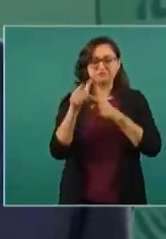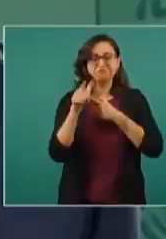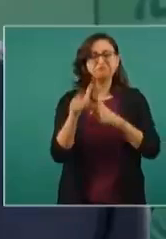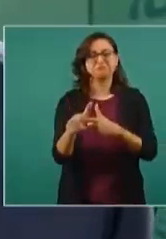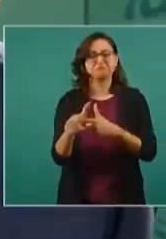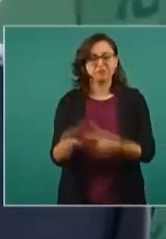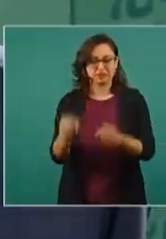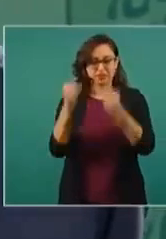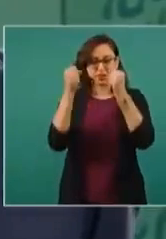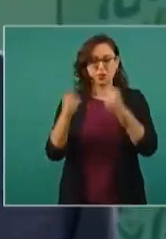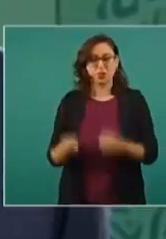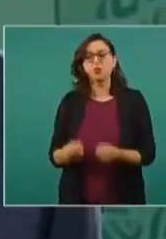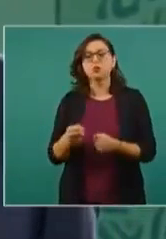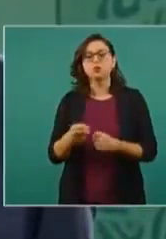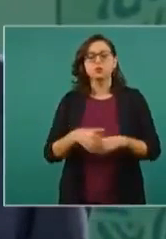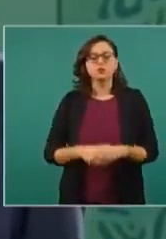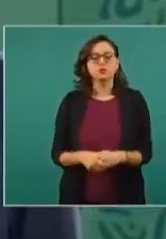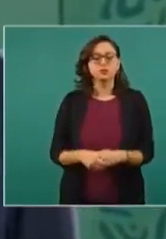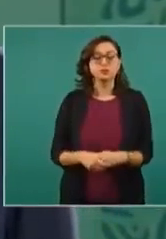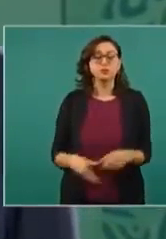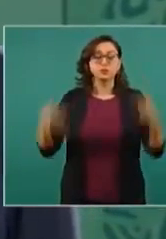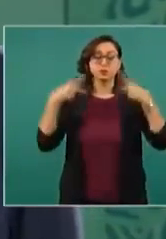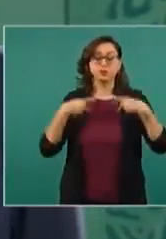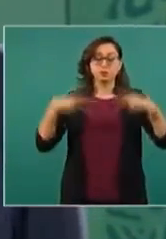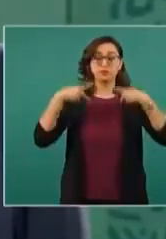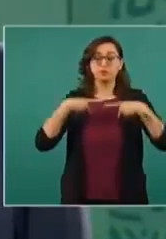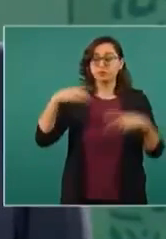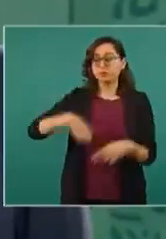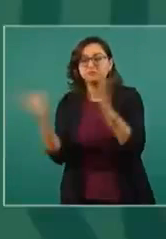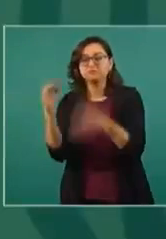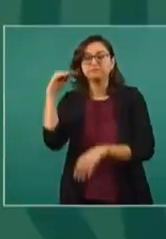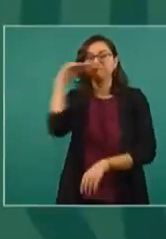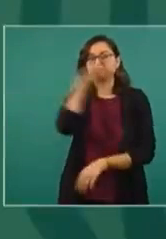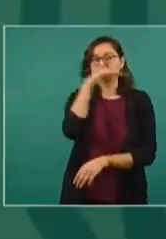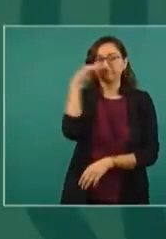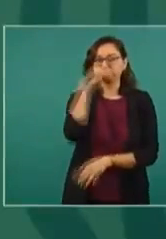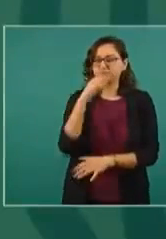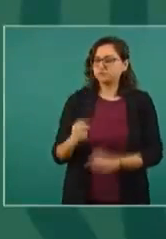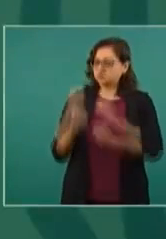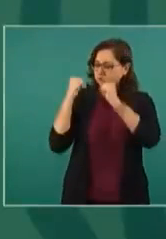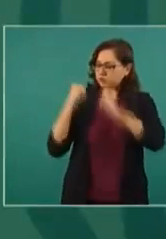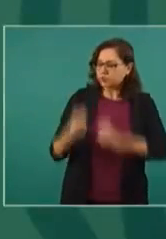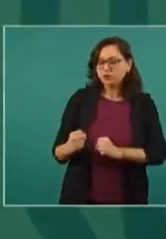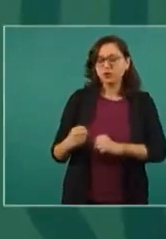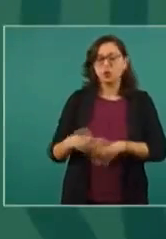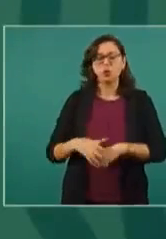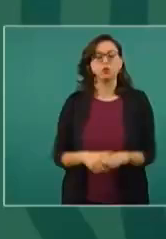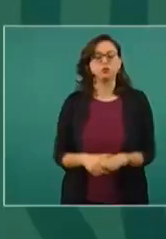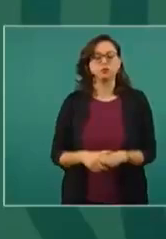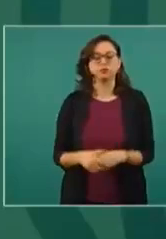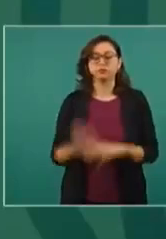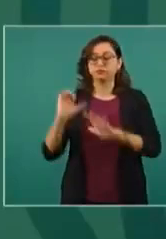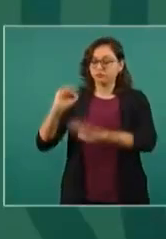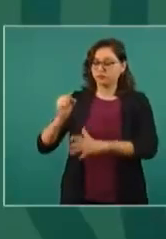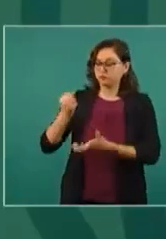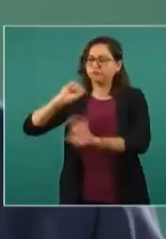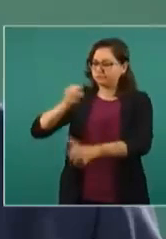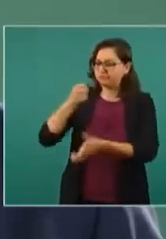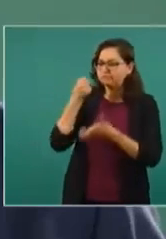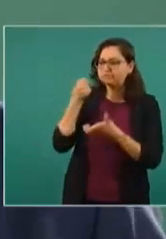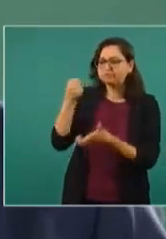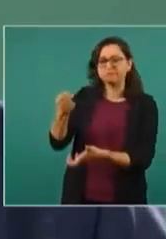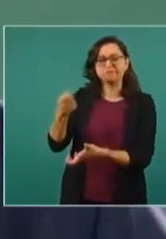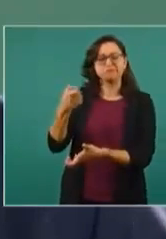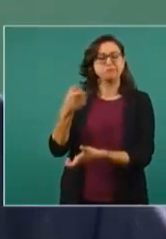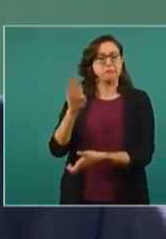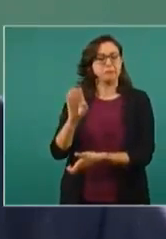Obrador no pasa por su mejor momento. En la renovación de la Cámara de Diputados, el objetivo principal de Morena para brindar continuidad